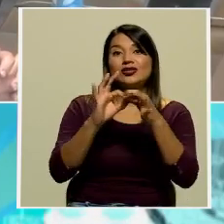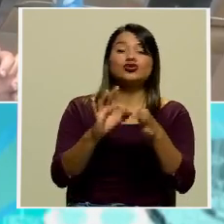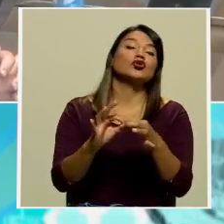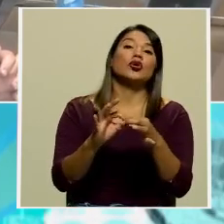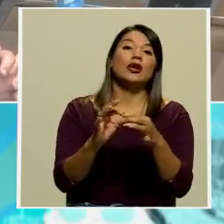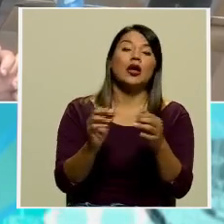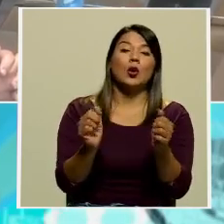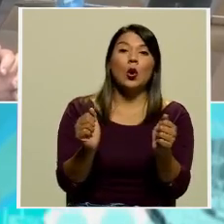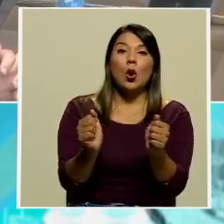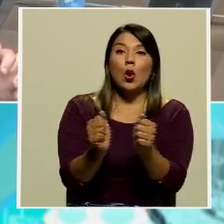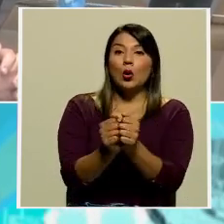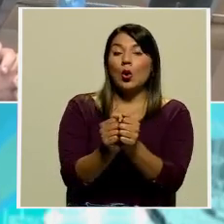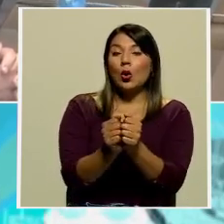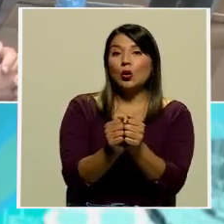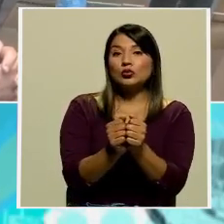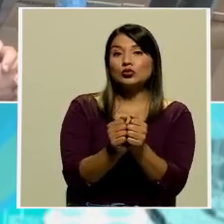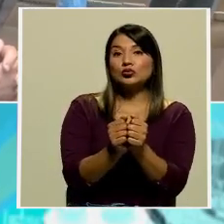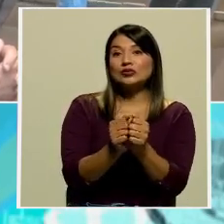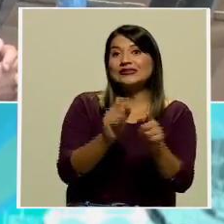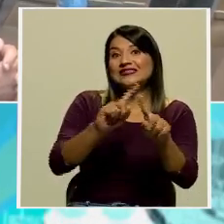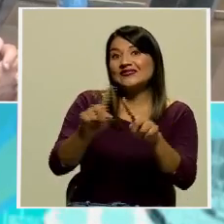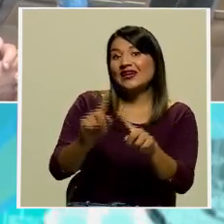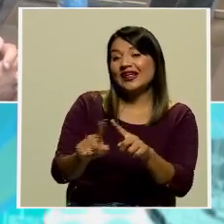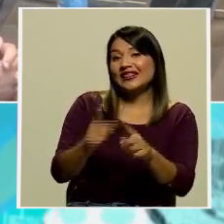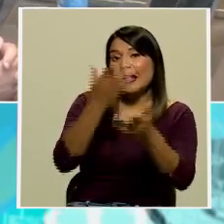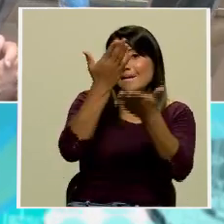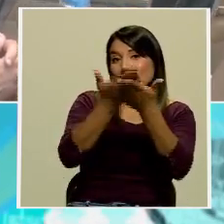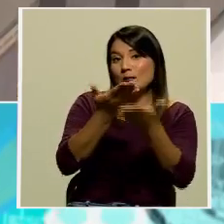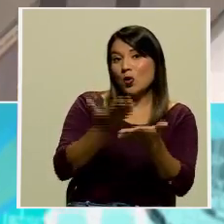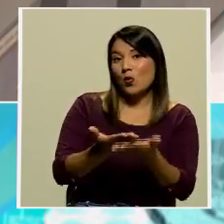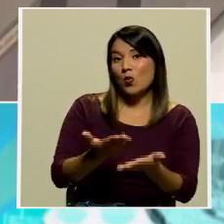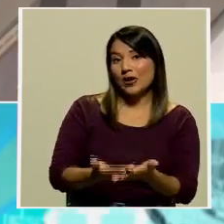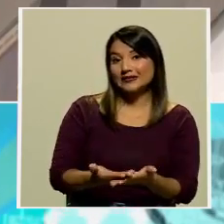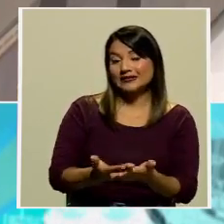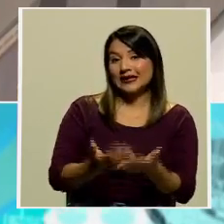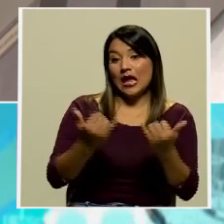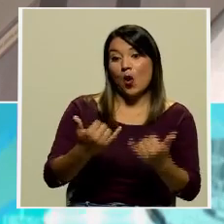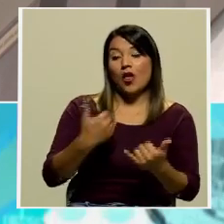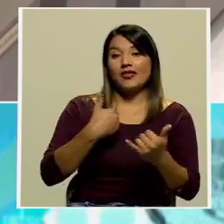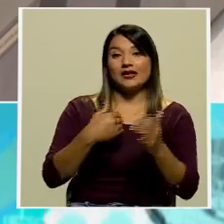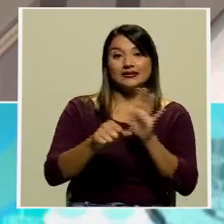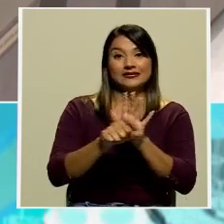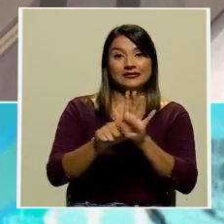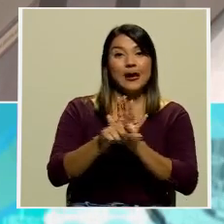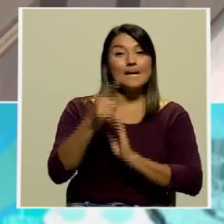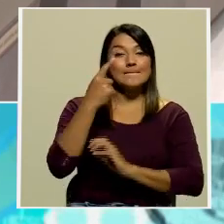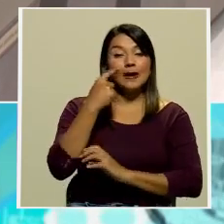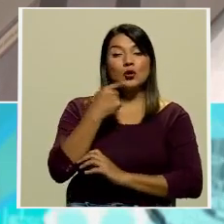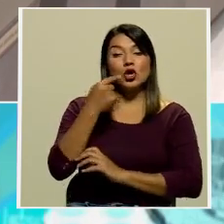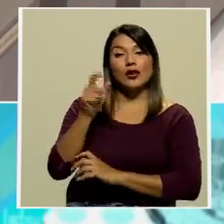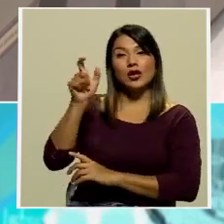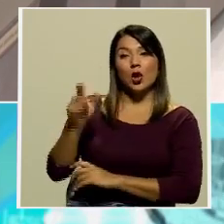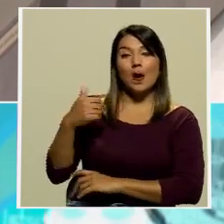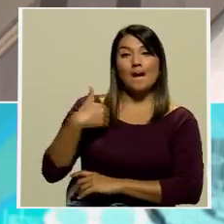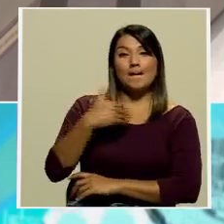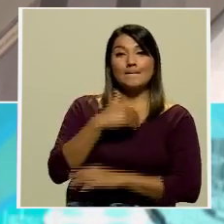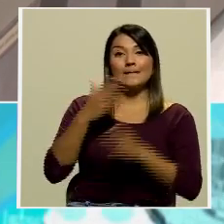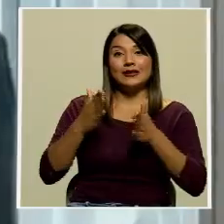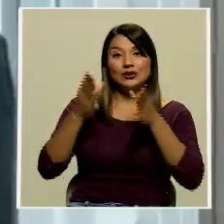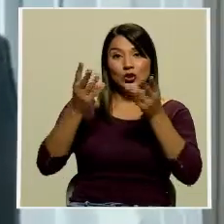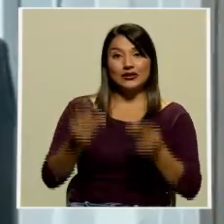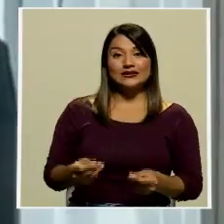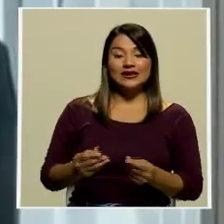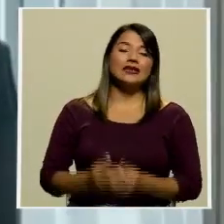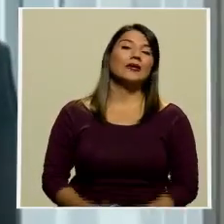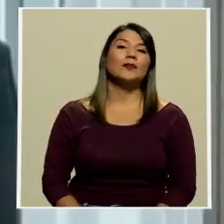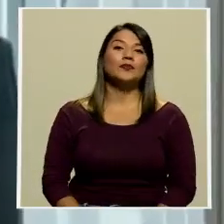las diferentes iniciativas que se trabajan acá en el primer poder de la República. Veamos lo que dice el ministro de Hacienda. De